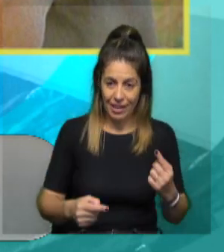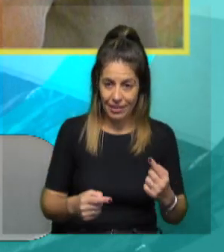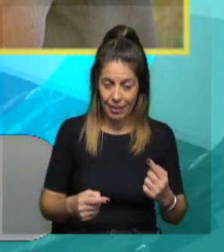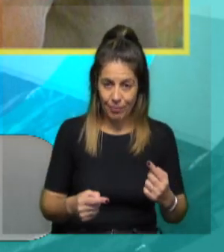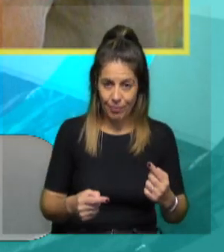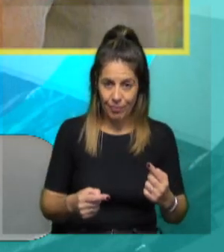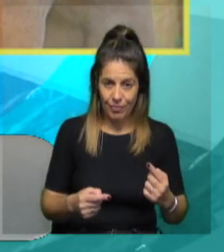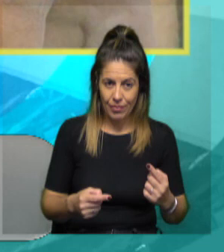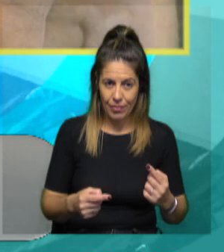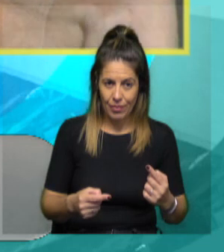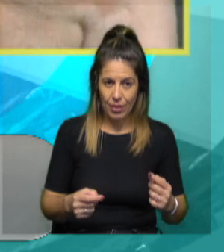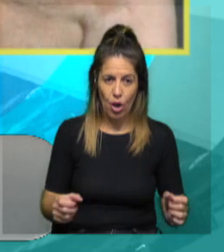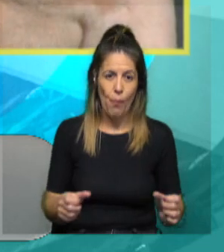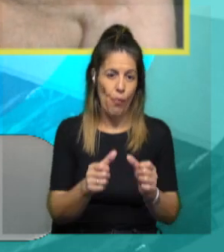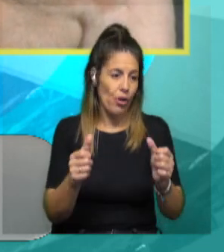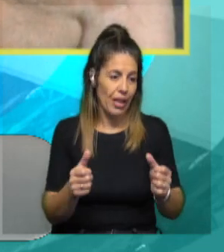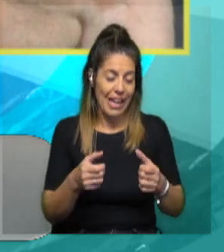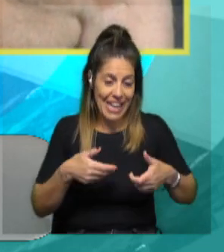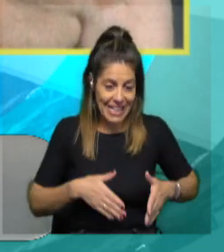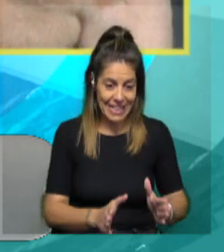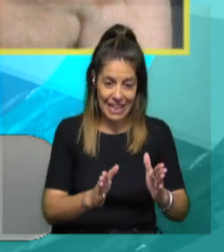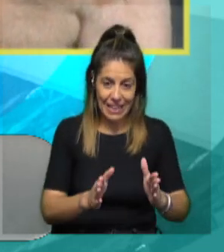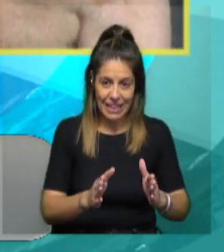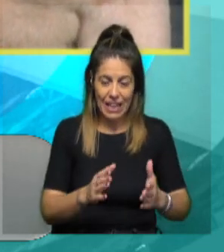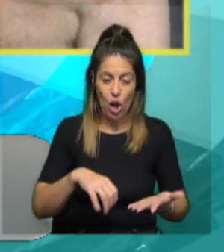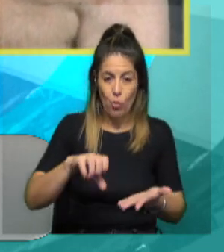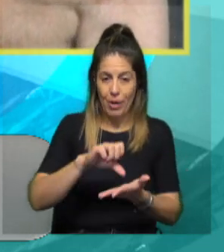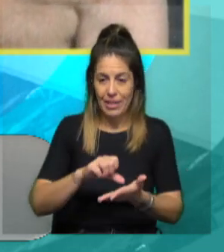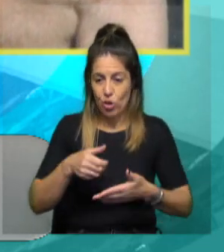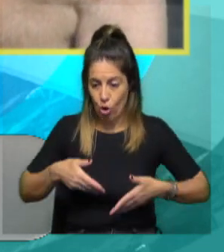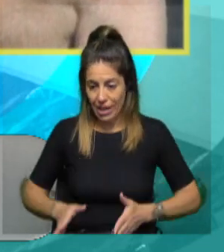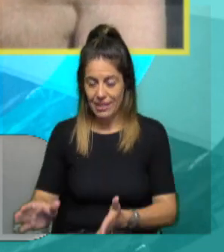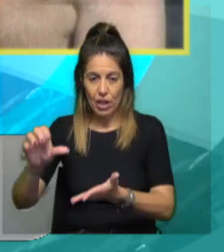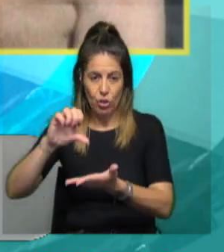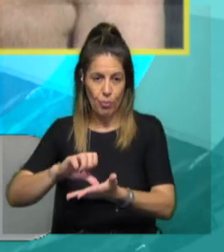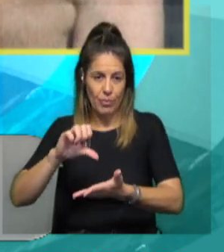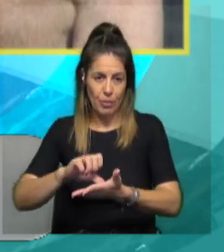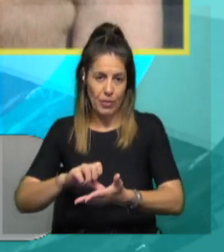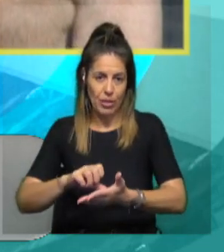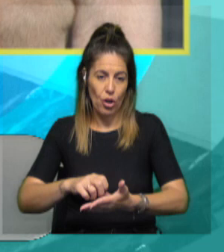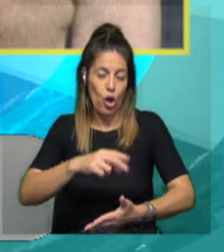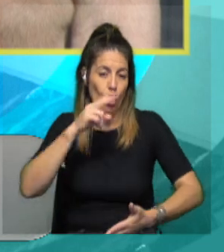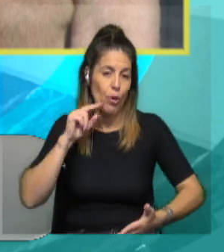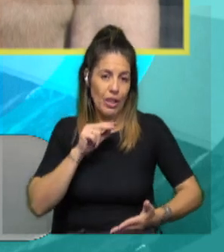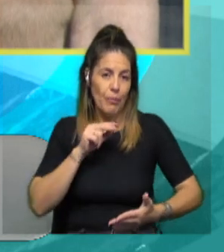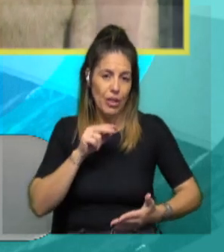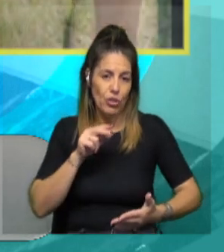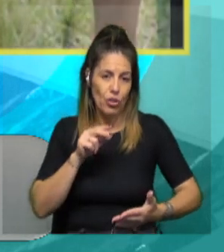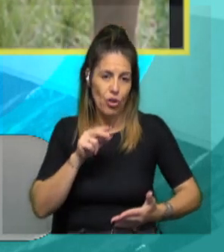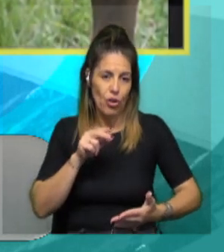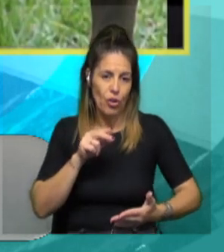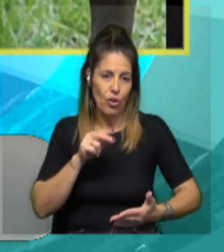nacer en Disneylandia o nacer en Ucrania, me permito decir que a la hora de comportarte al final, va a estar mucho